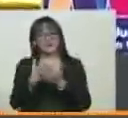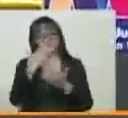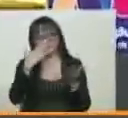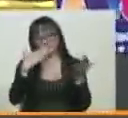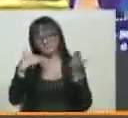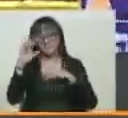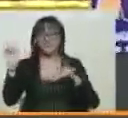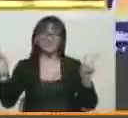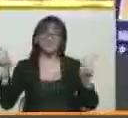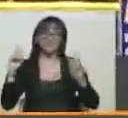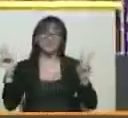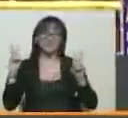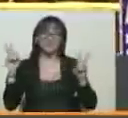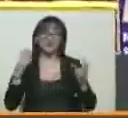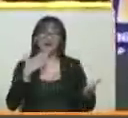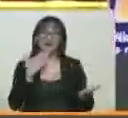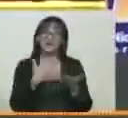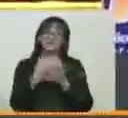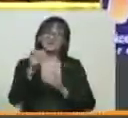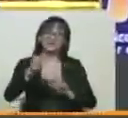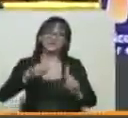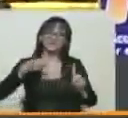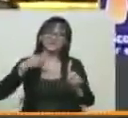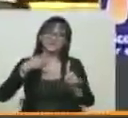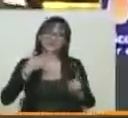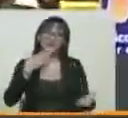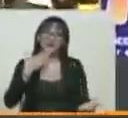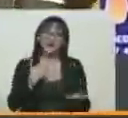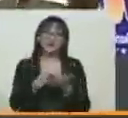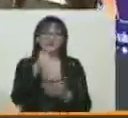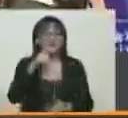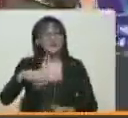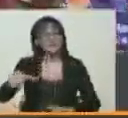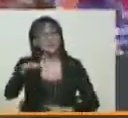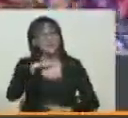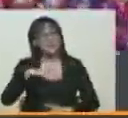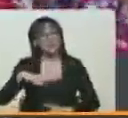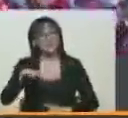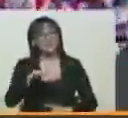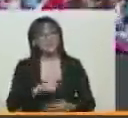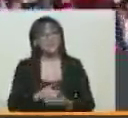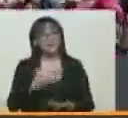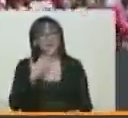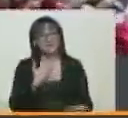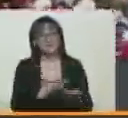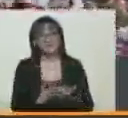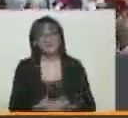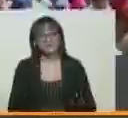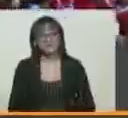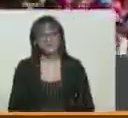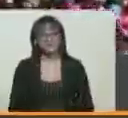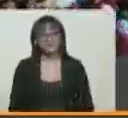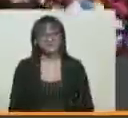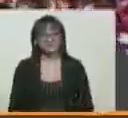siempre, Amazonas! ¡Gracias, Amazonas! ¡Gracias, pueblo amado! ¡Gracias!